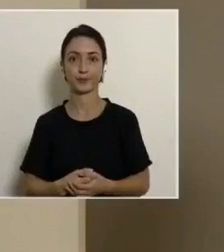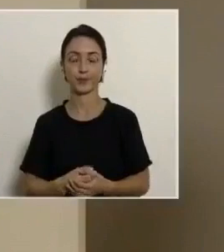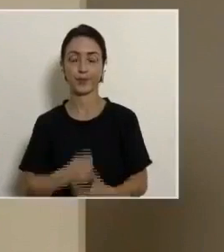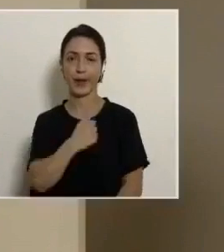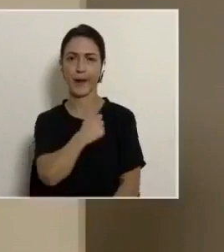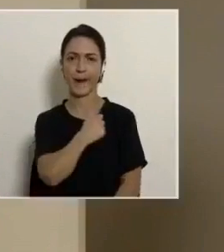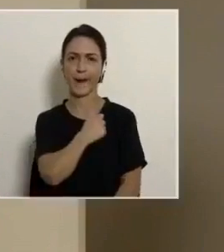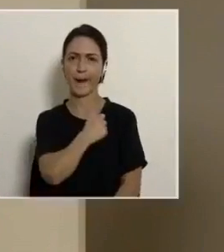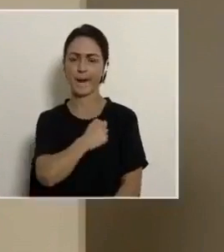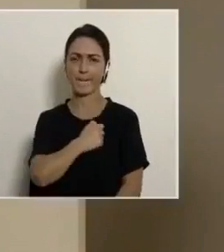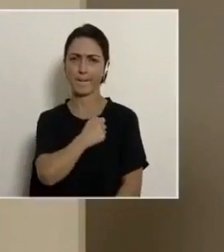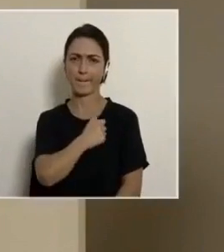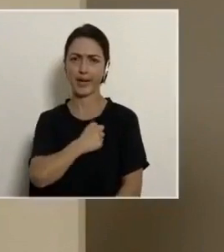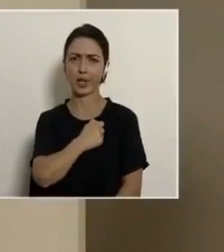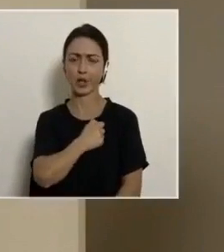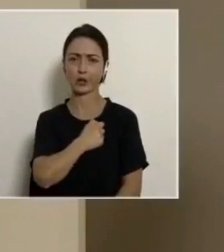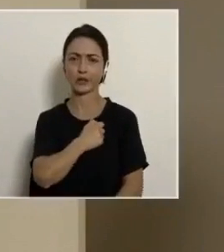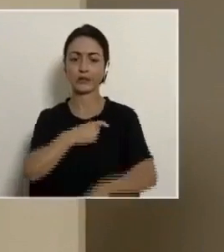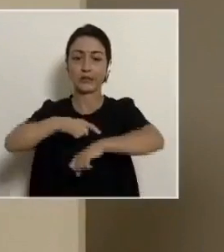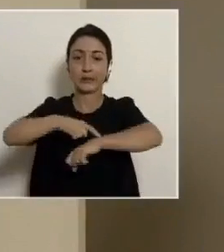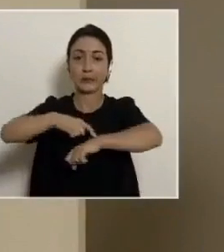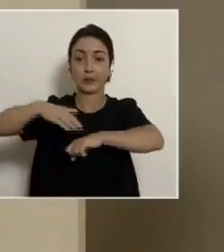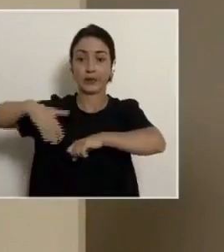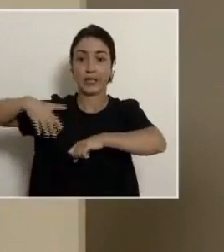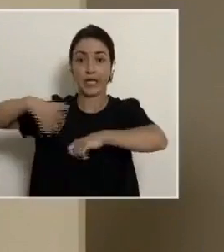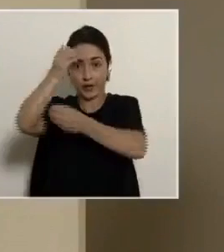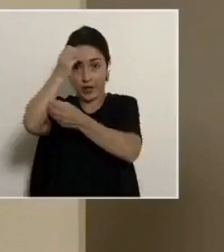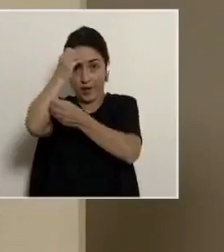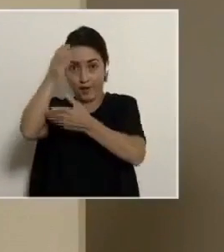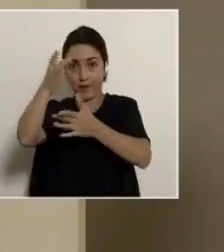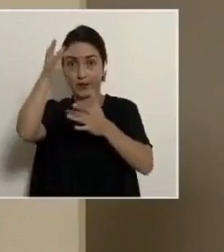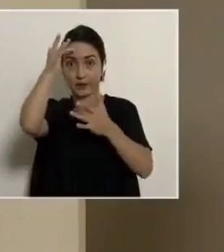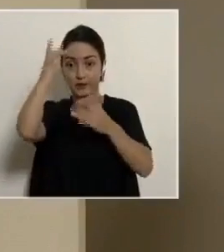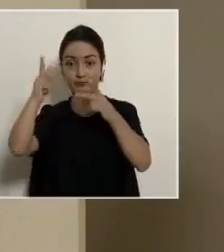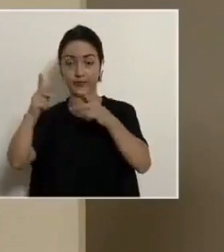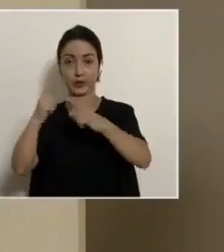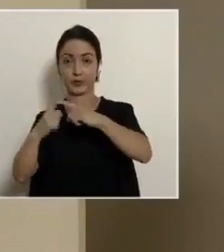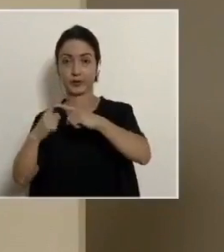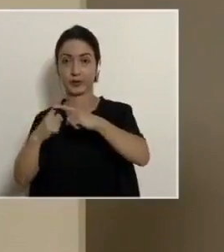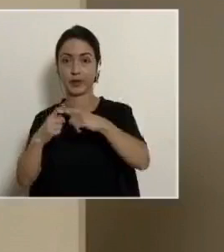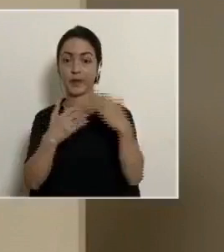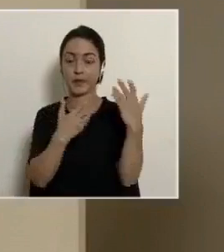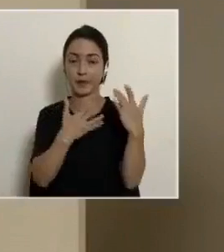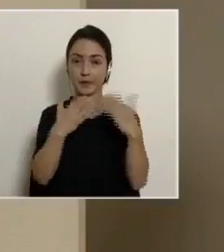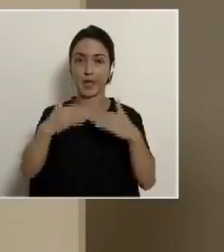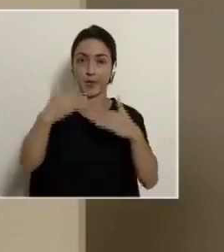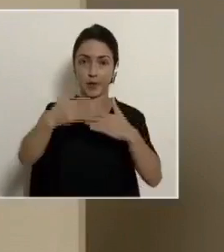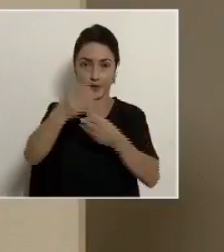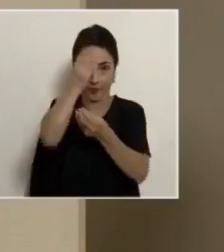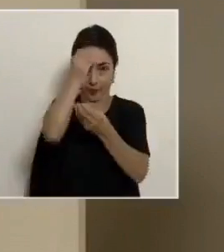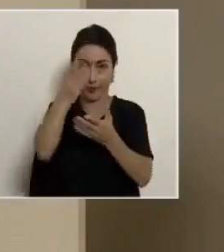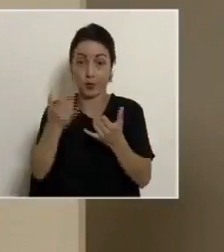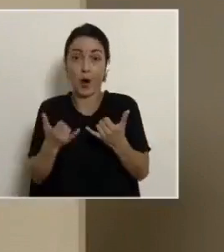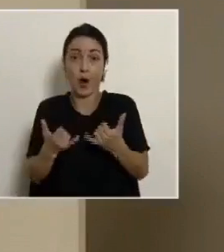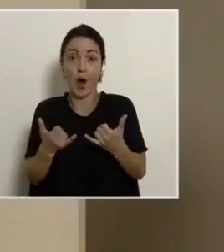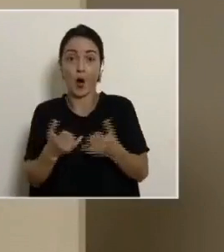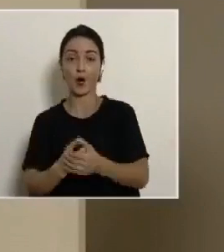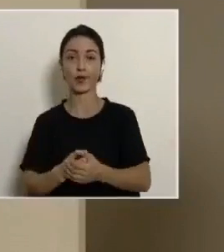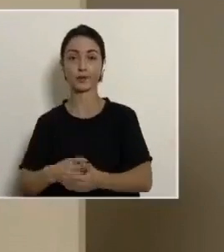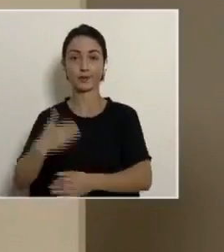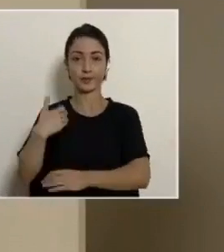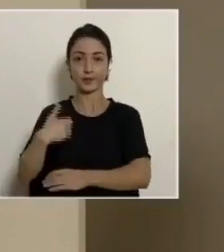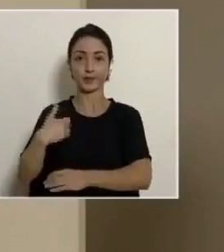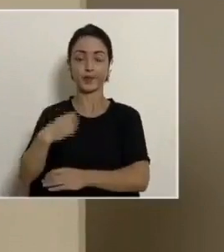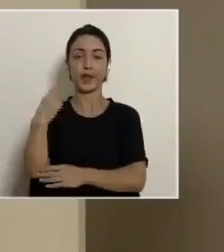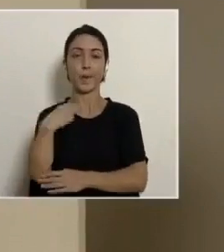Perdón, tenemos un retraso con el reporte epidemiológico. En cuanto lo tengamos, vamos a pasarlo. De inmediato le damos la palabra